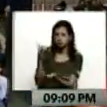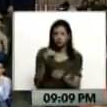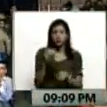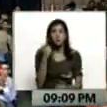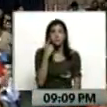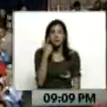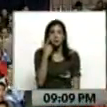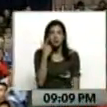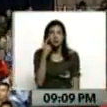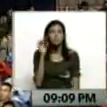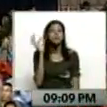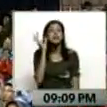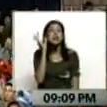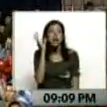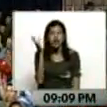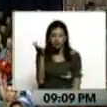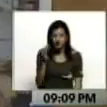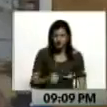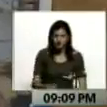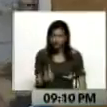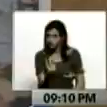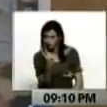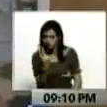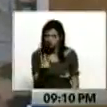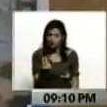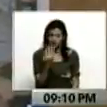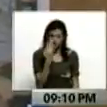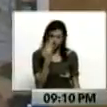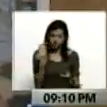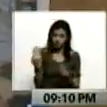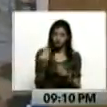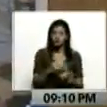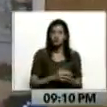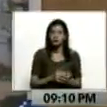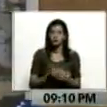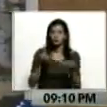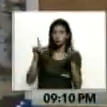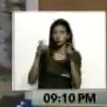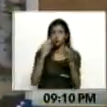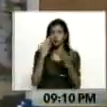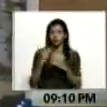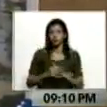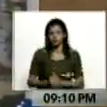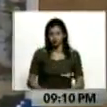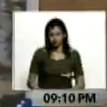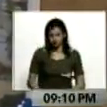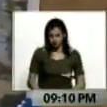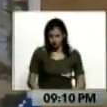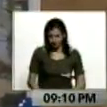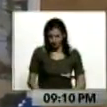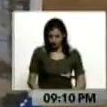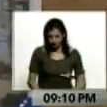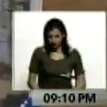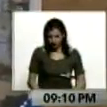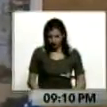compadre María Mira cómo se veía esto María María Mira esta